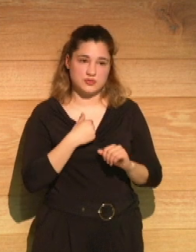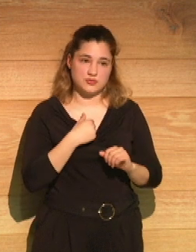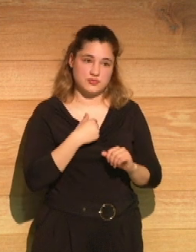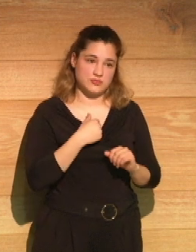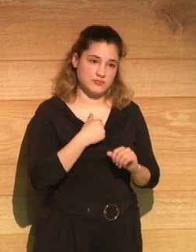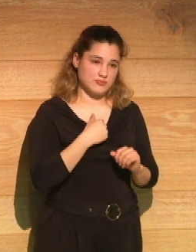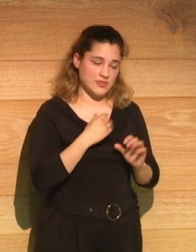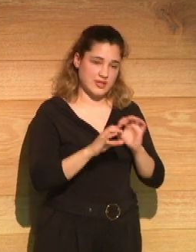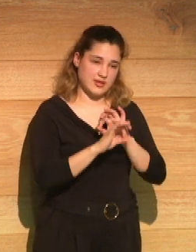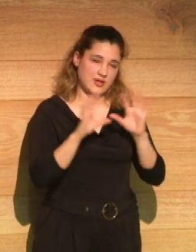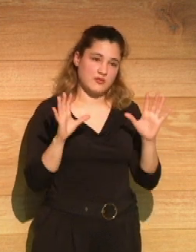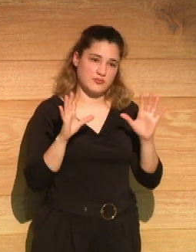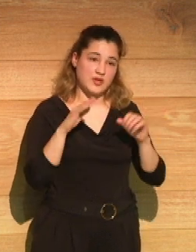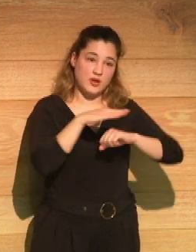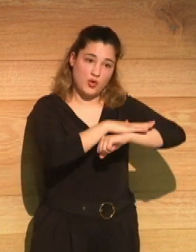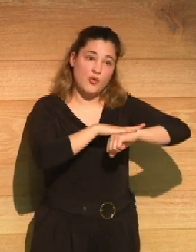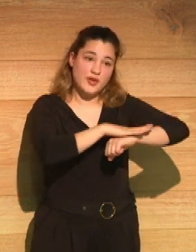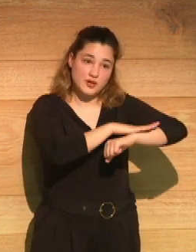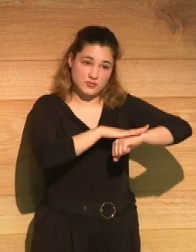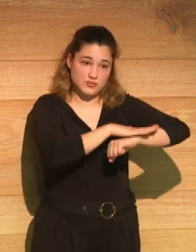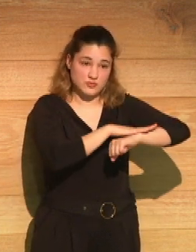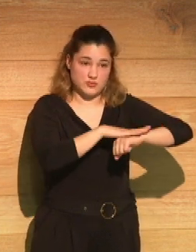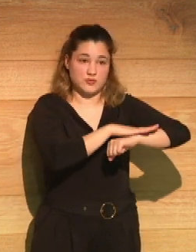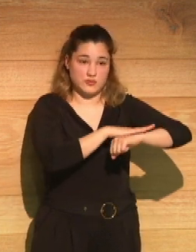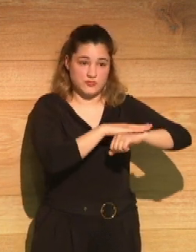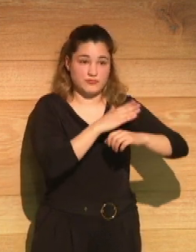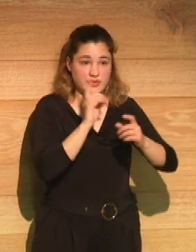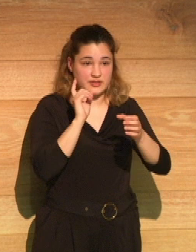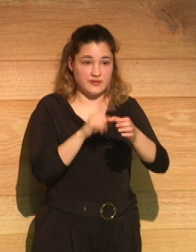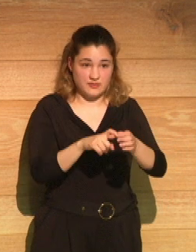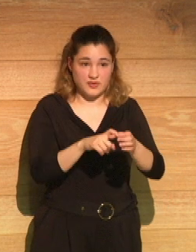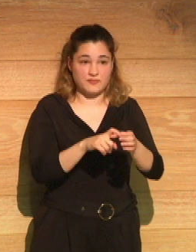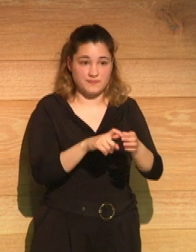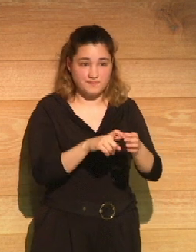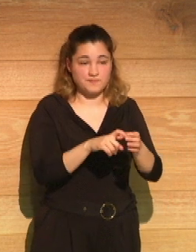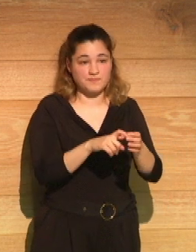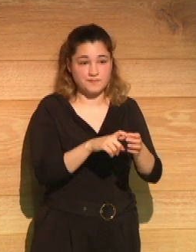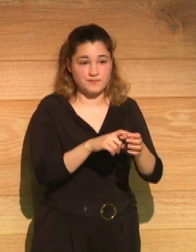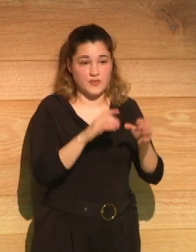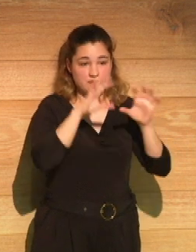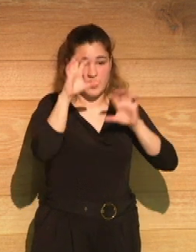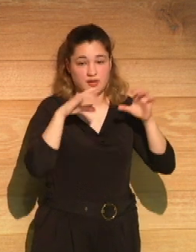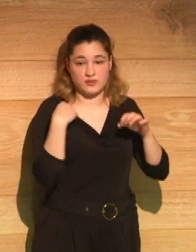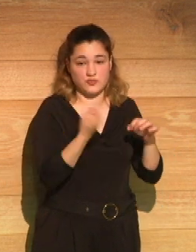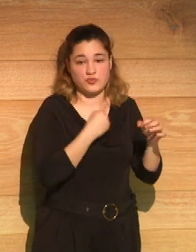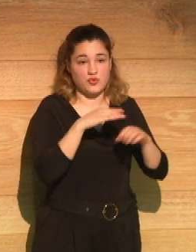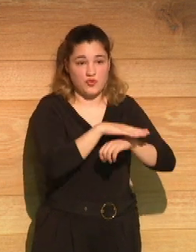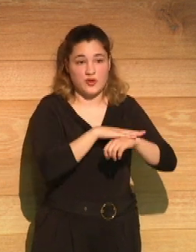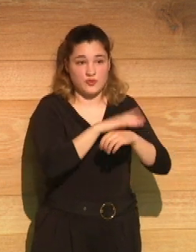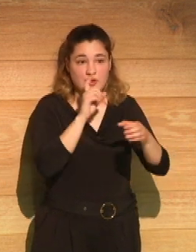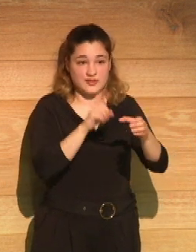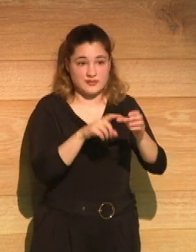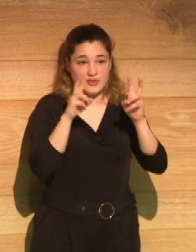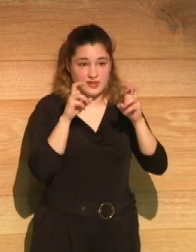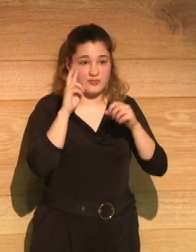juega el gobierno, las autoridades gubernamentales en nuestros países, en todos nuestros países, pero también tenemos